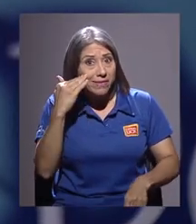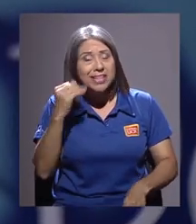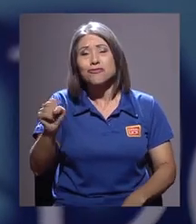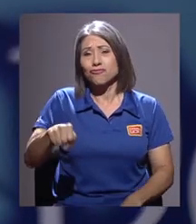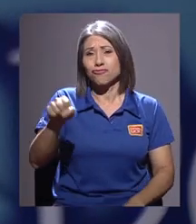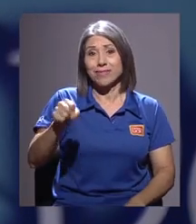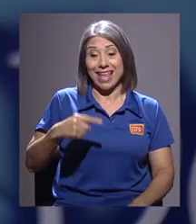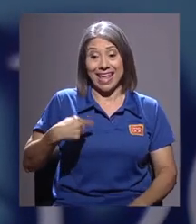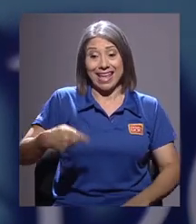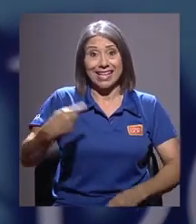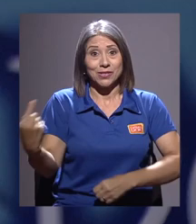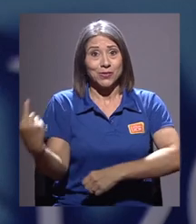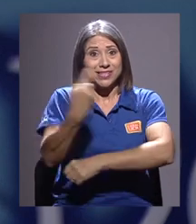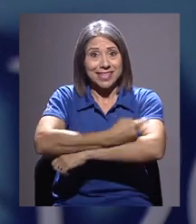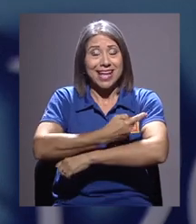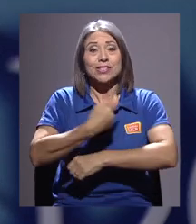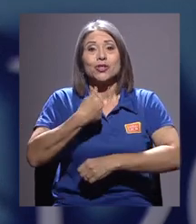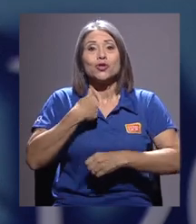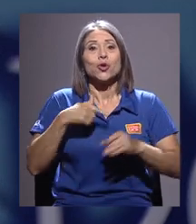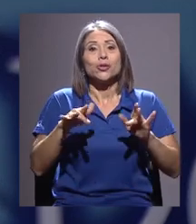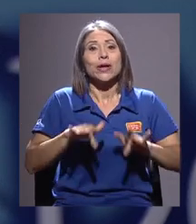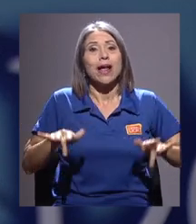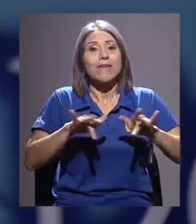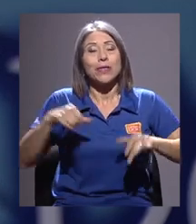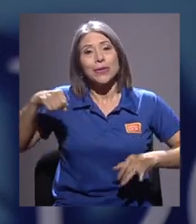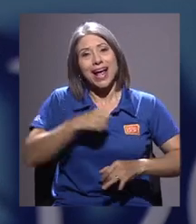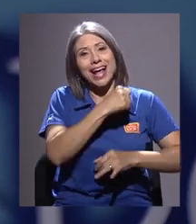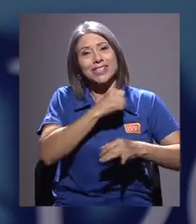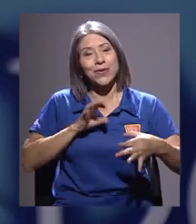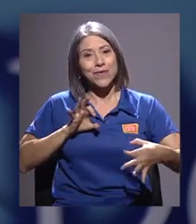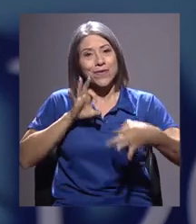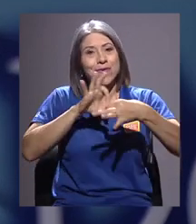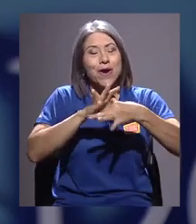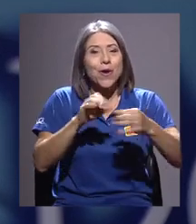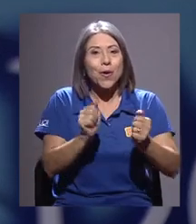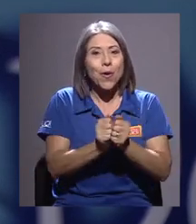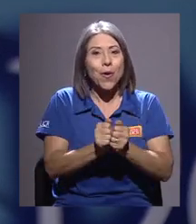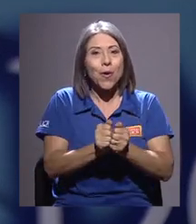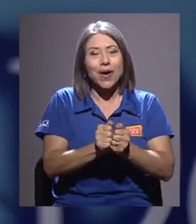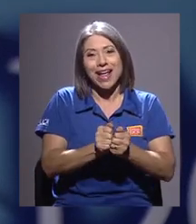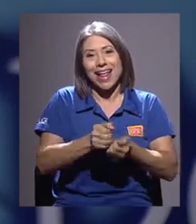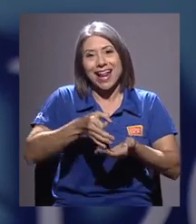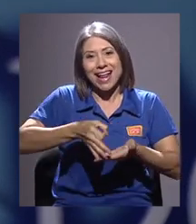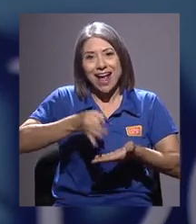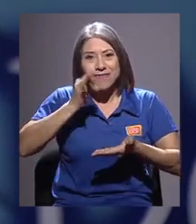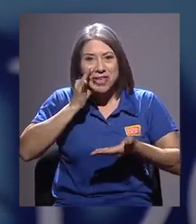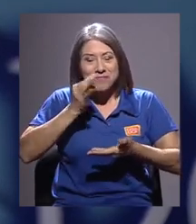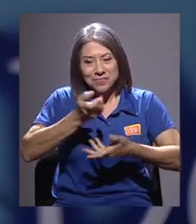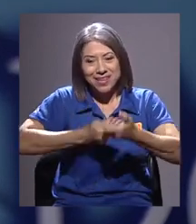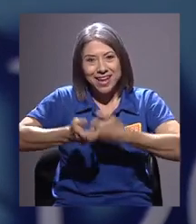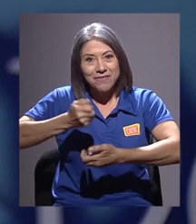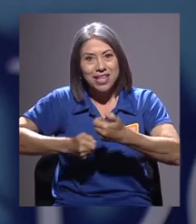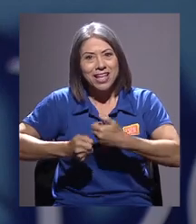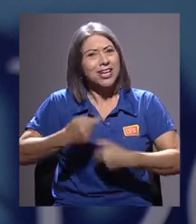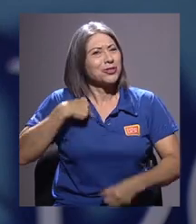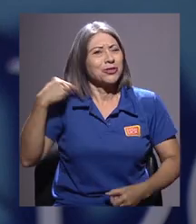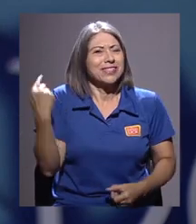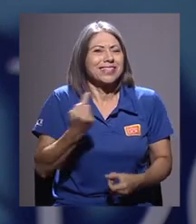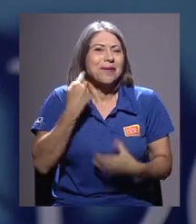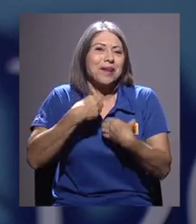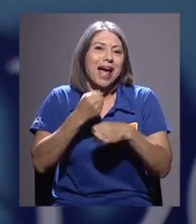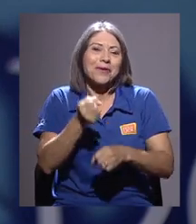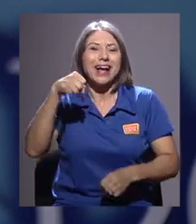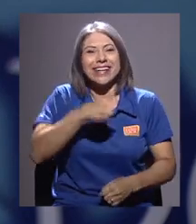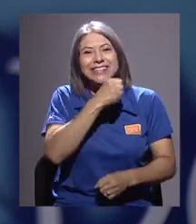en estos días justamente estoy grabando una canción que tiene que ver sobre el café y es una canción bueno yo de todas formas siempre hago